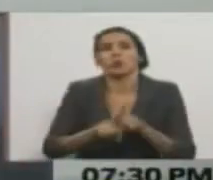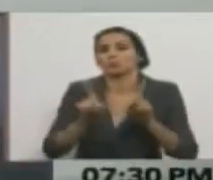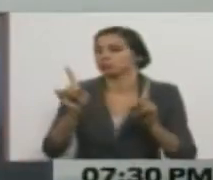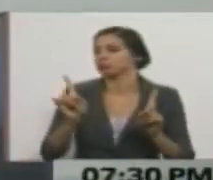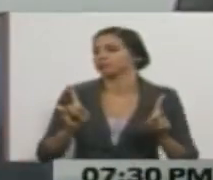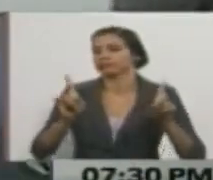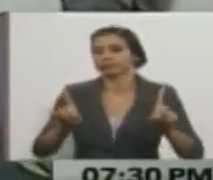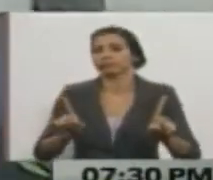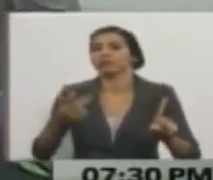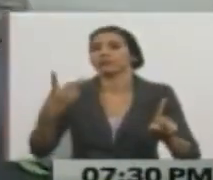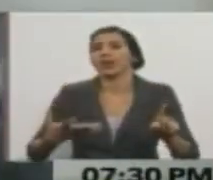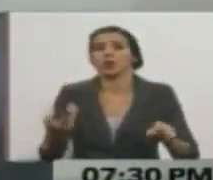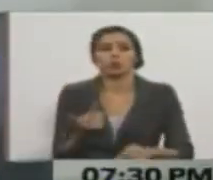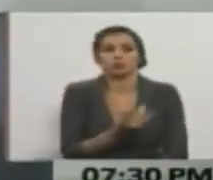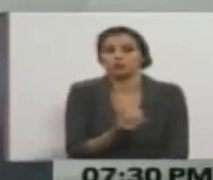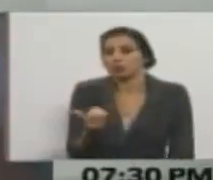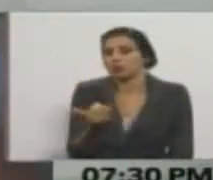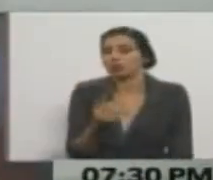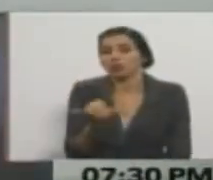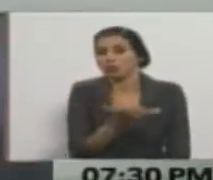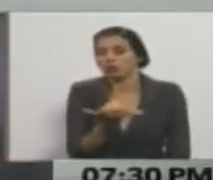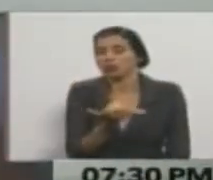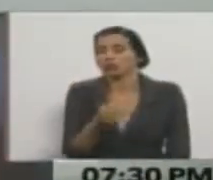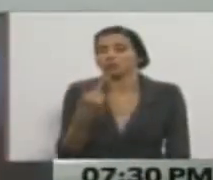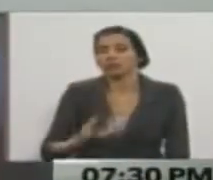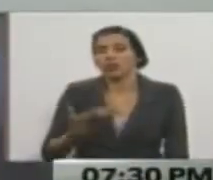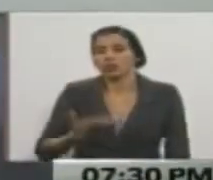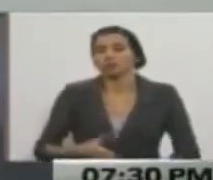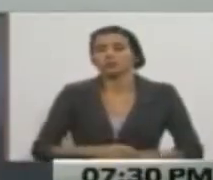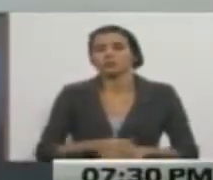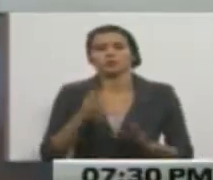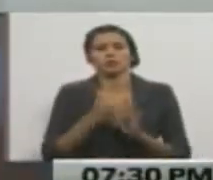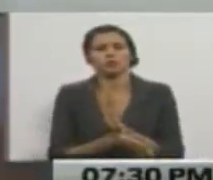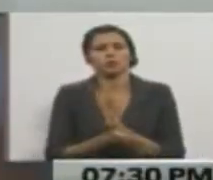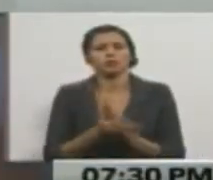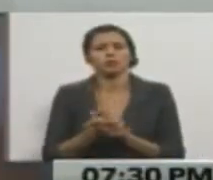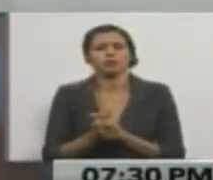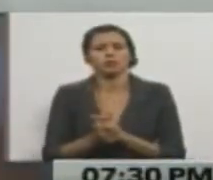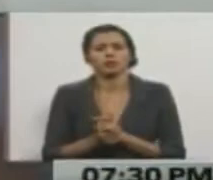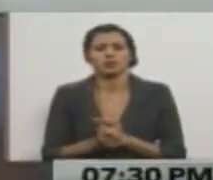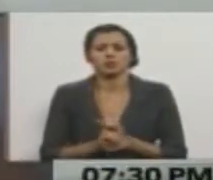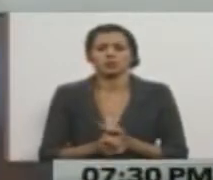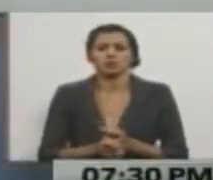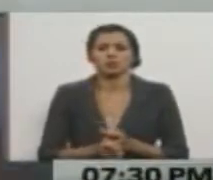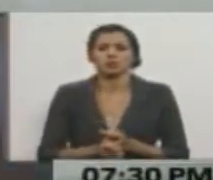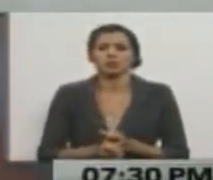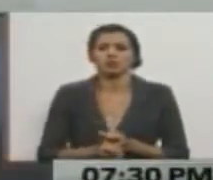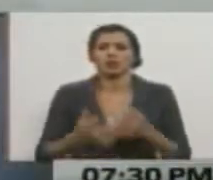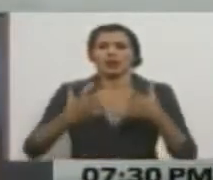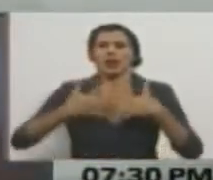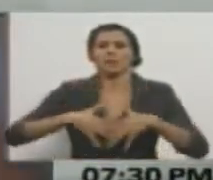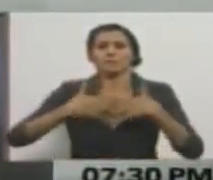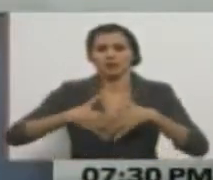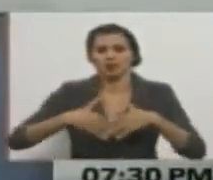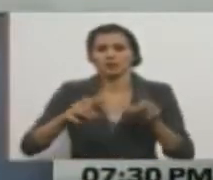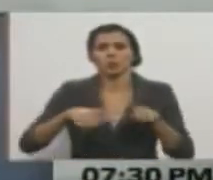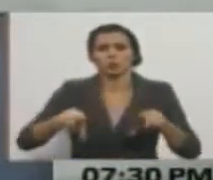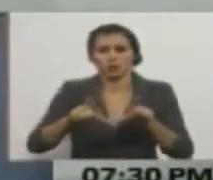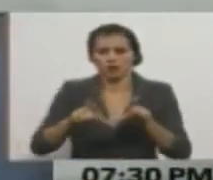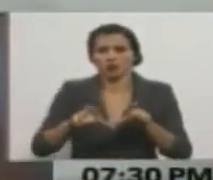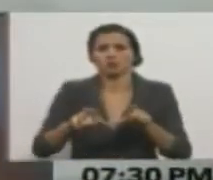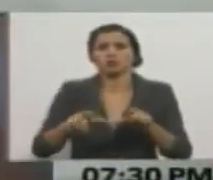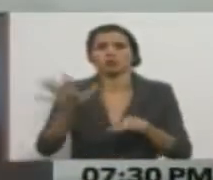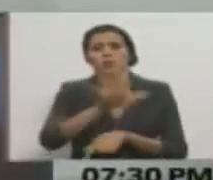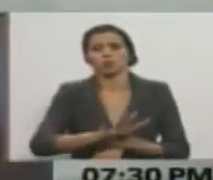con relación a la distribución de las máquinas a lo largo y ancho